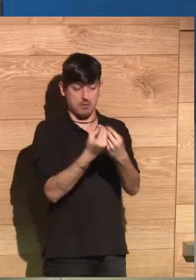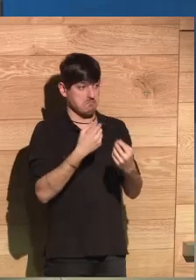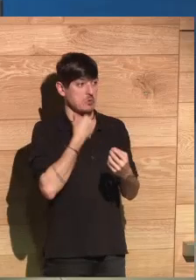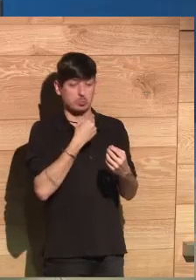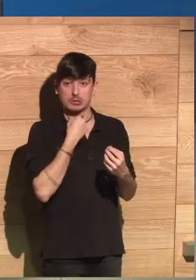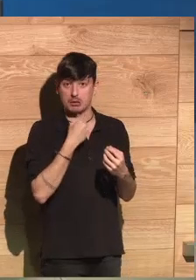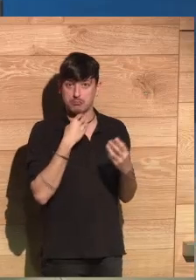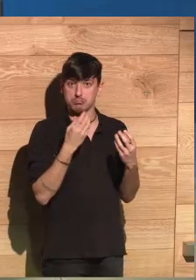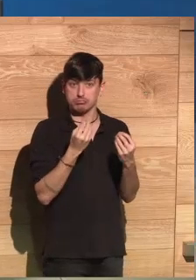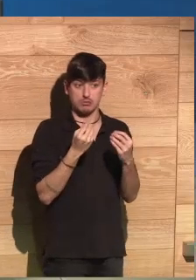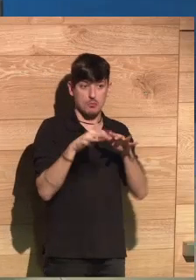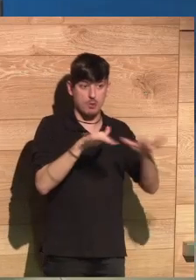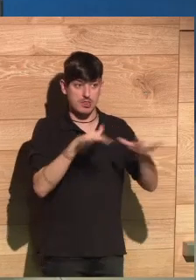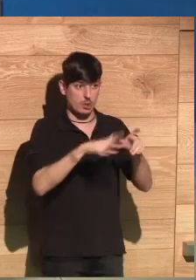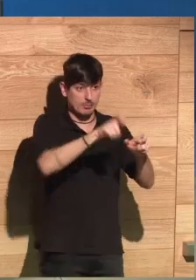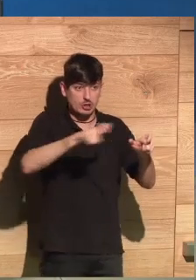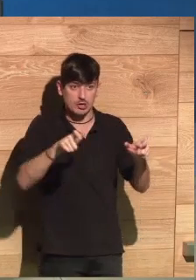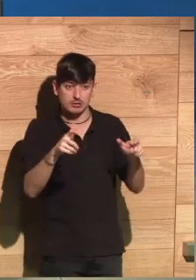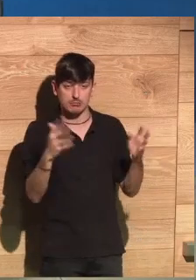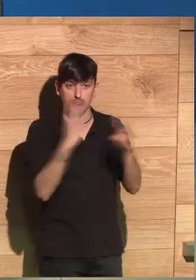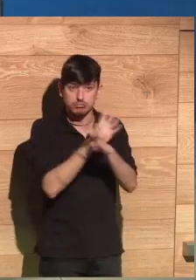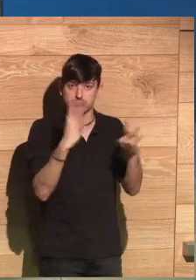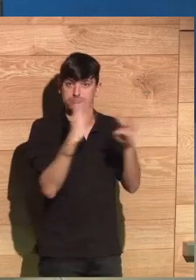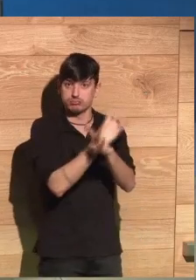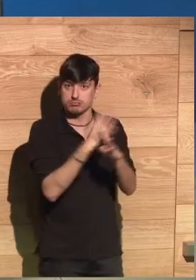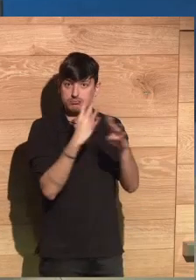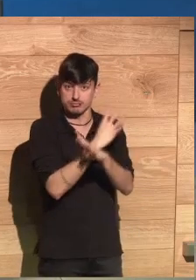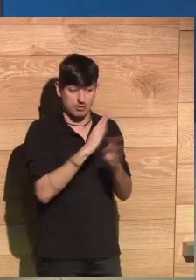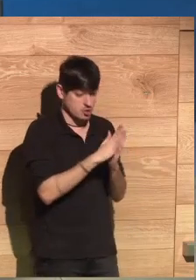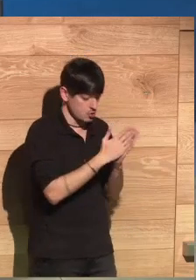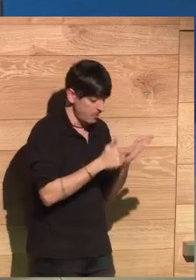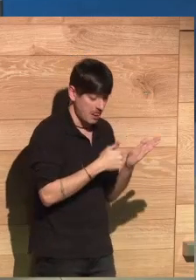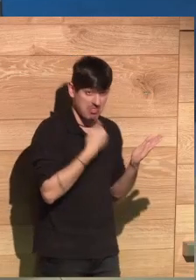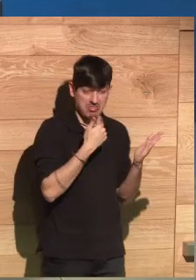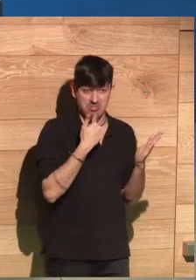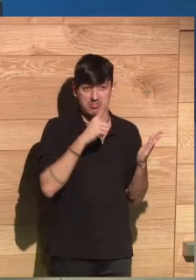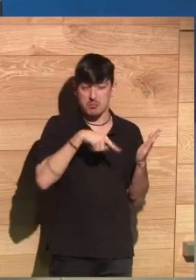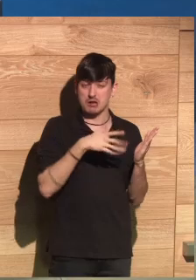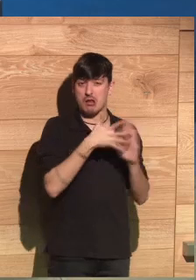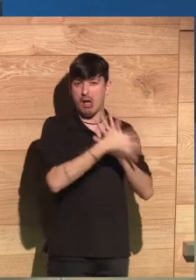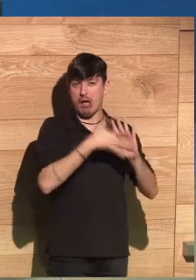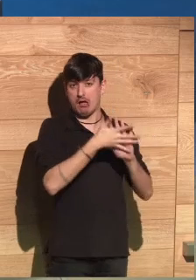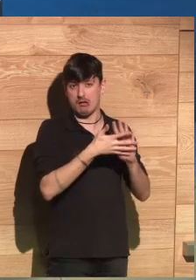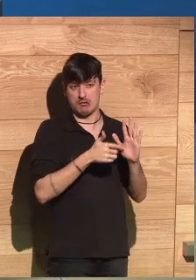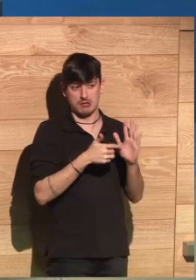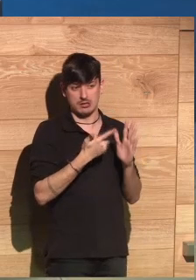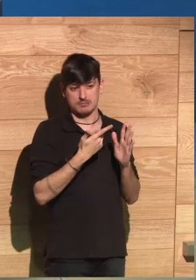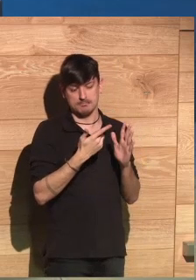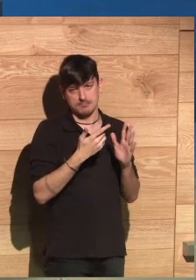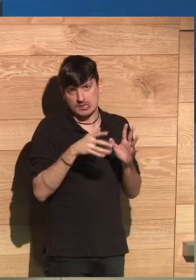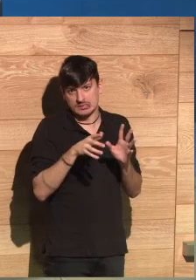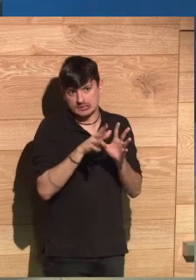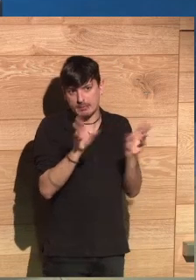personas. La novela tiene también un diálogo permanente entre, simplificando,